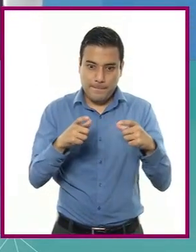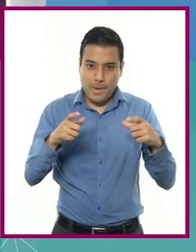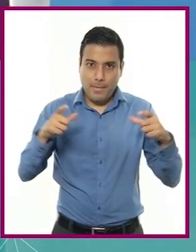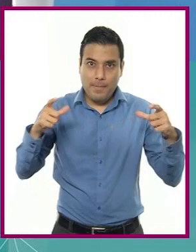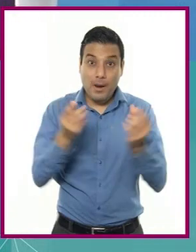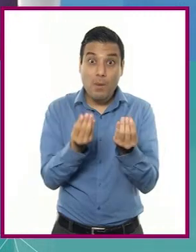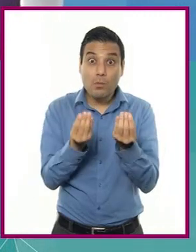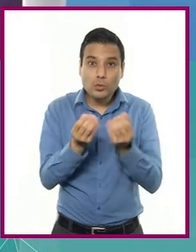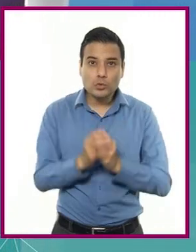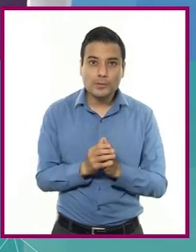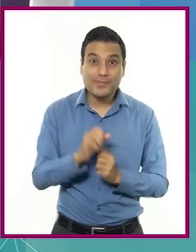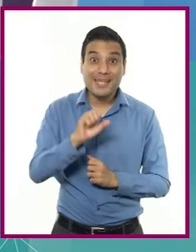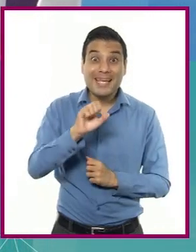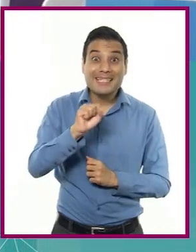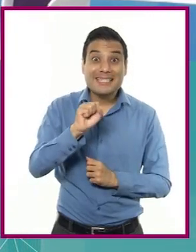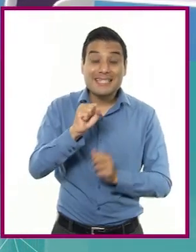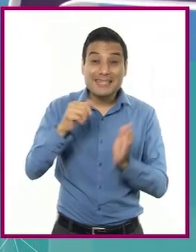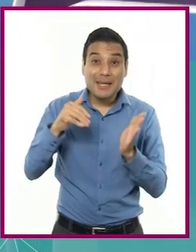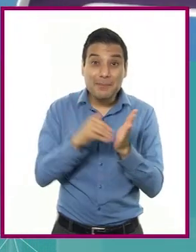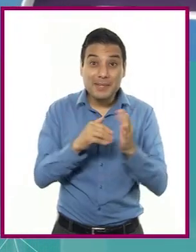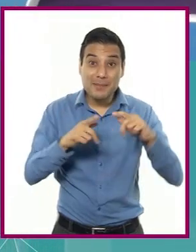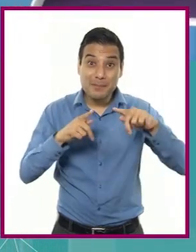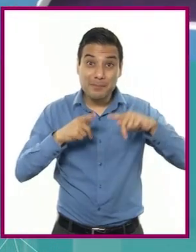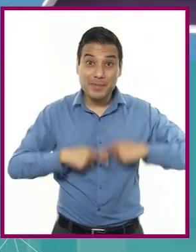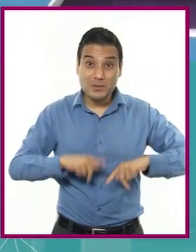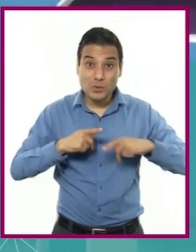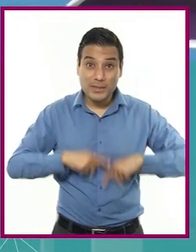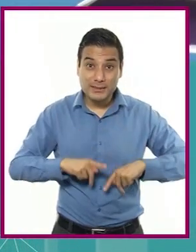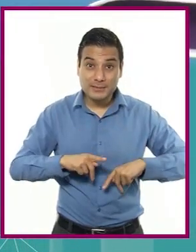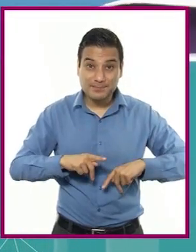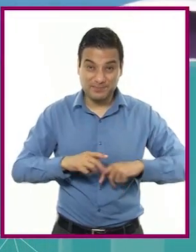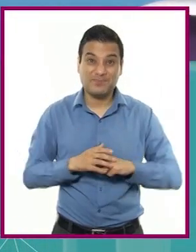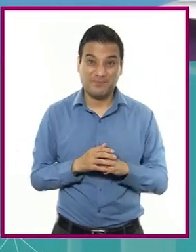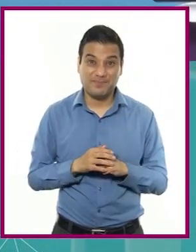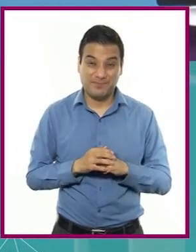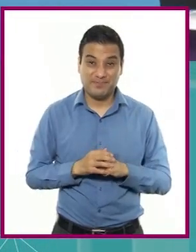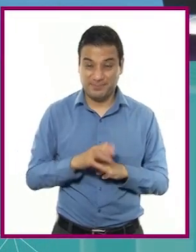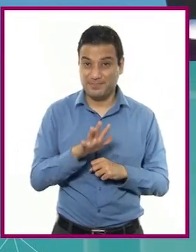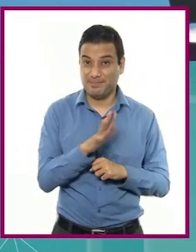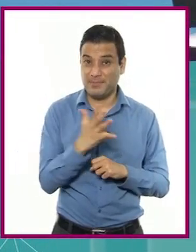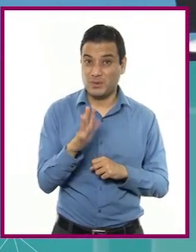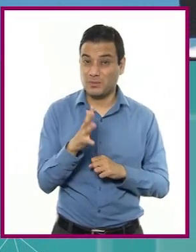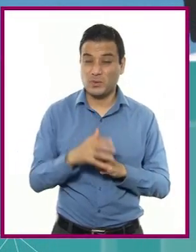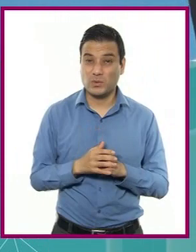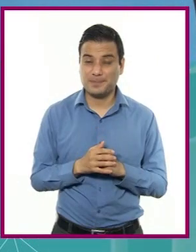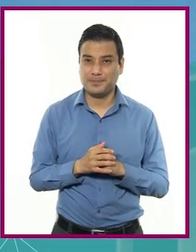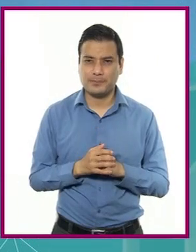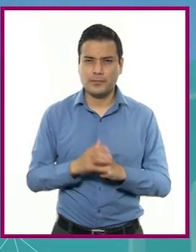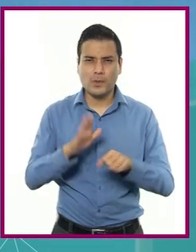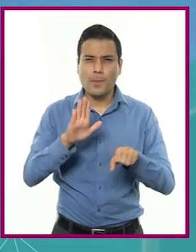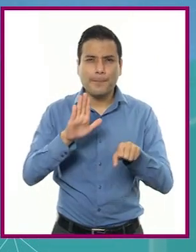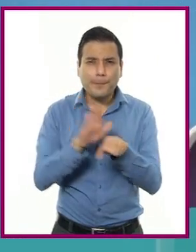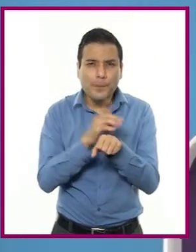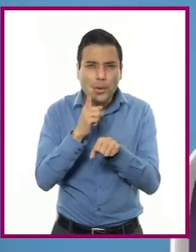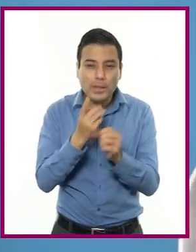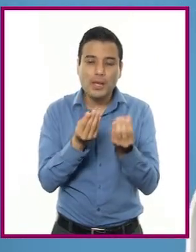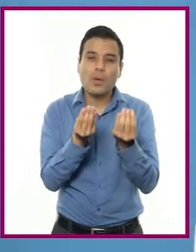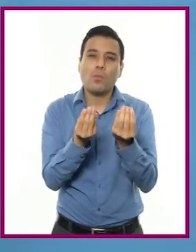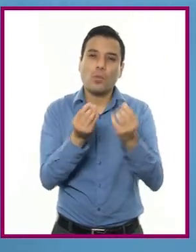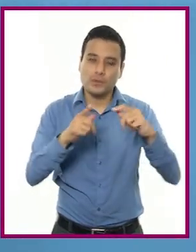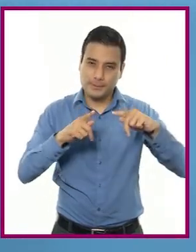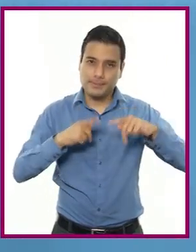a cerca de 60,000 habitantes a finales del siglo XVI, pues hubo varias olas migratorias